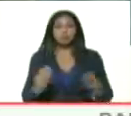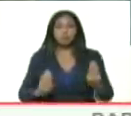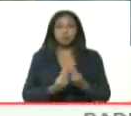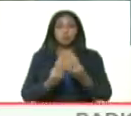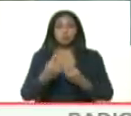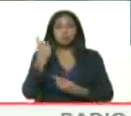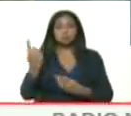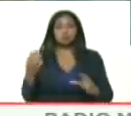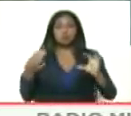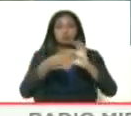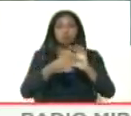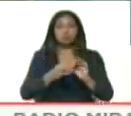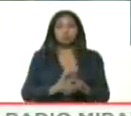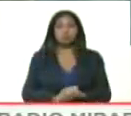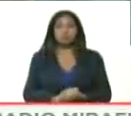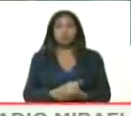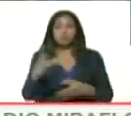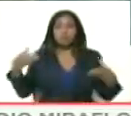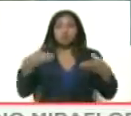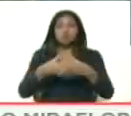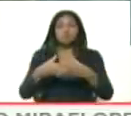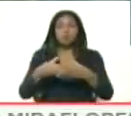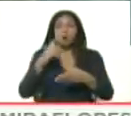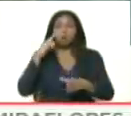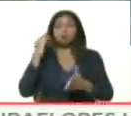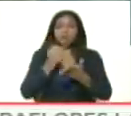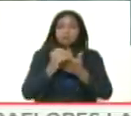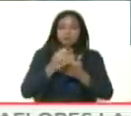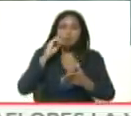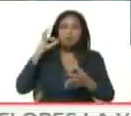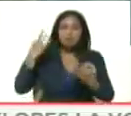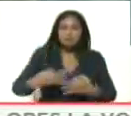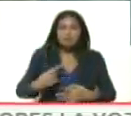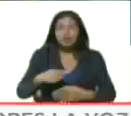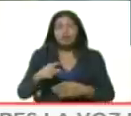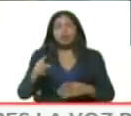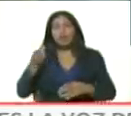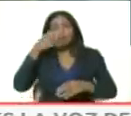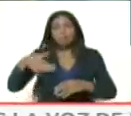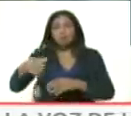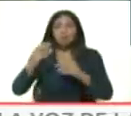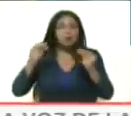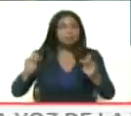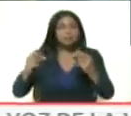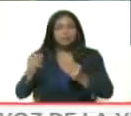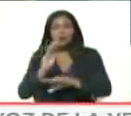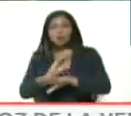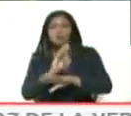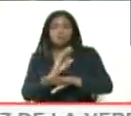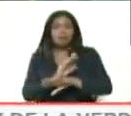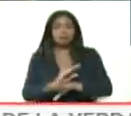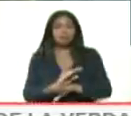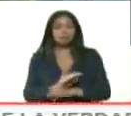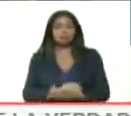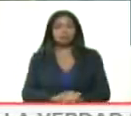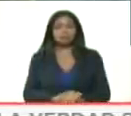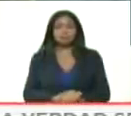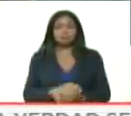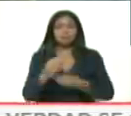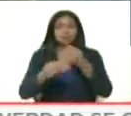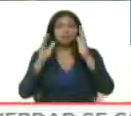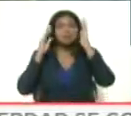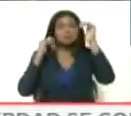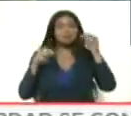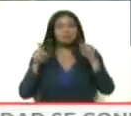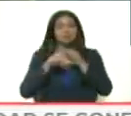una sola nación, esta delegación ha sido testigo de ello. El pueblo activado, el pueblo previniendo, tomando,